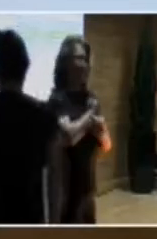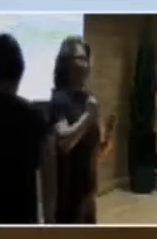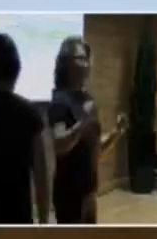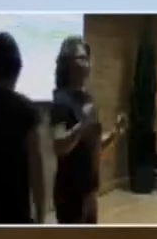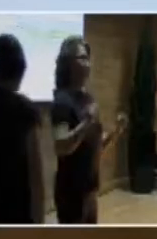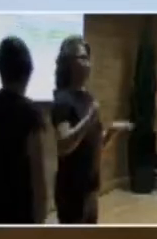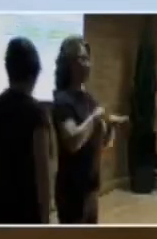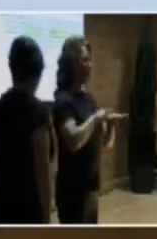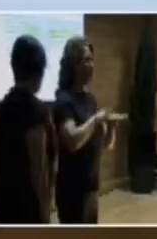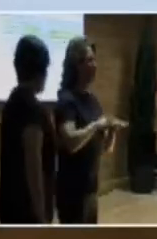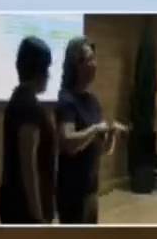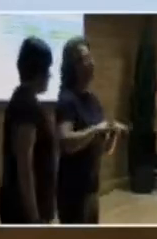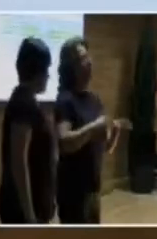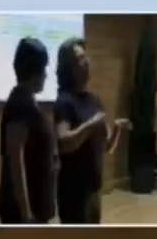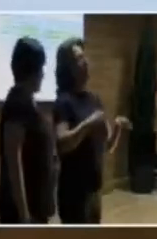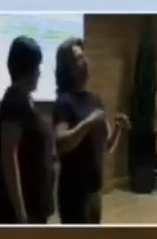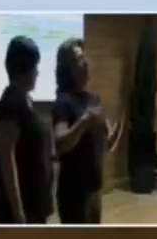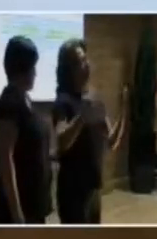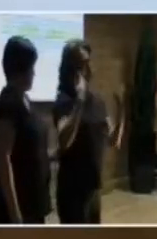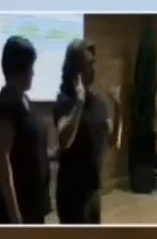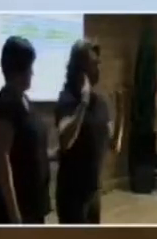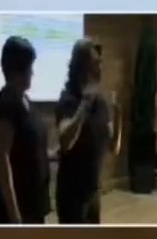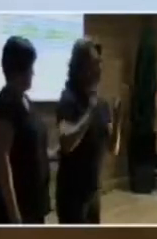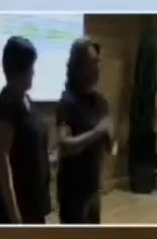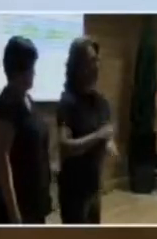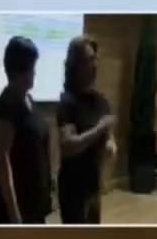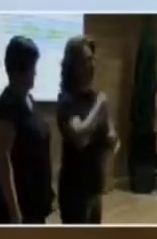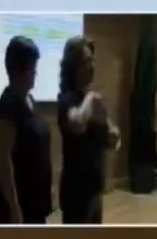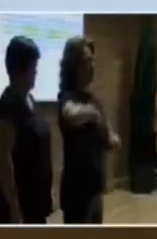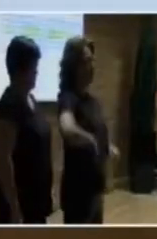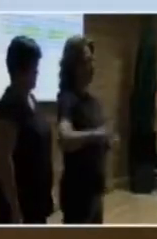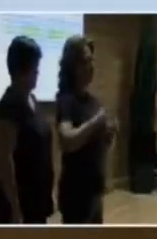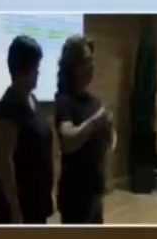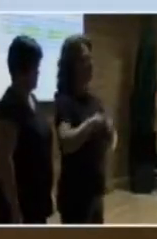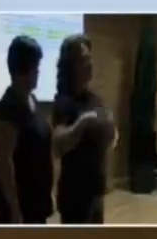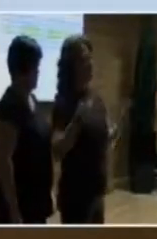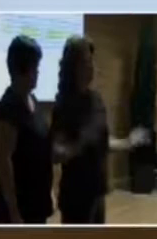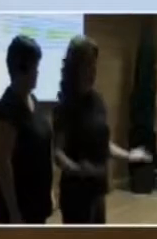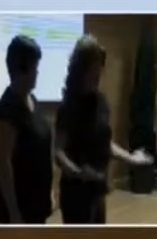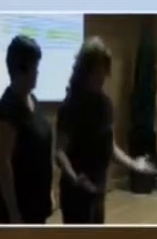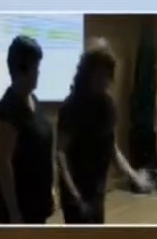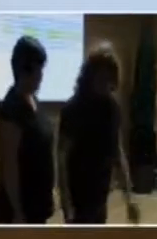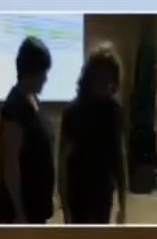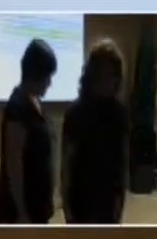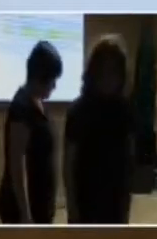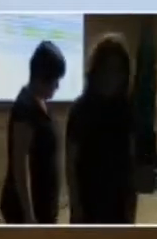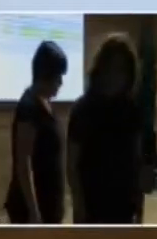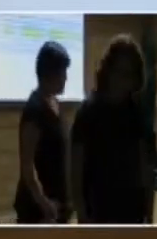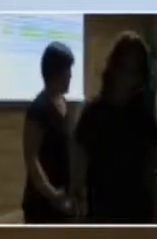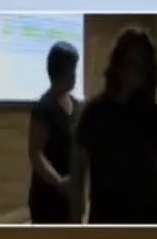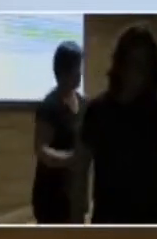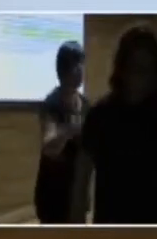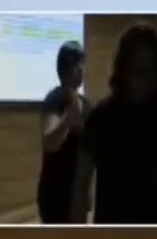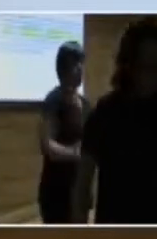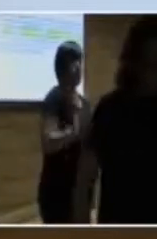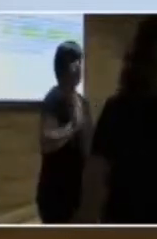consulta, cuando preguntamos a los profesionales qué herramientas usáis, la más usada es